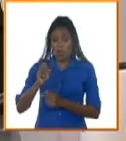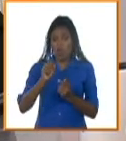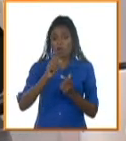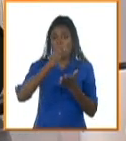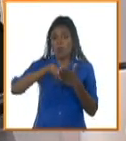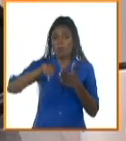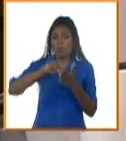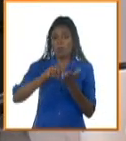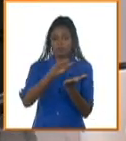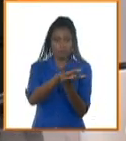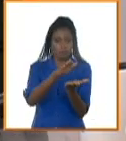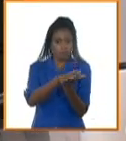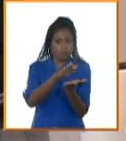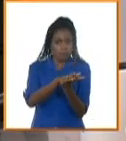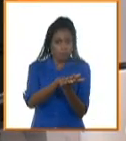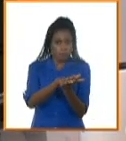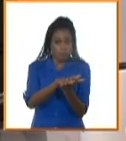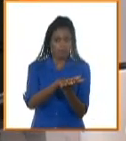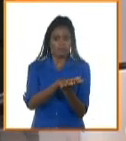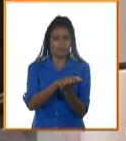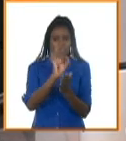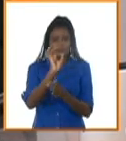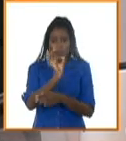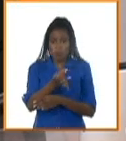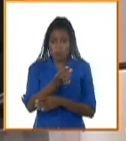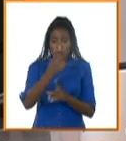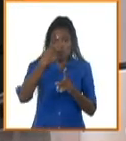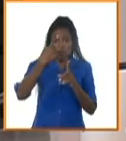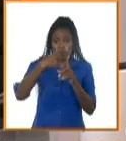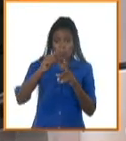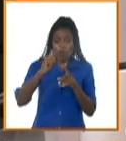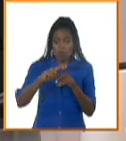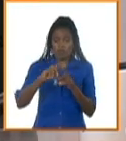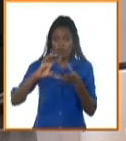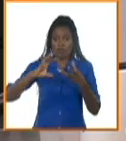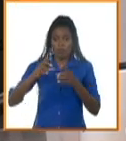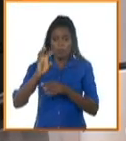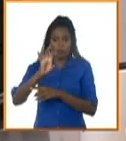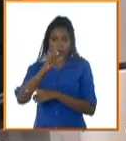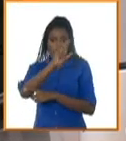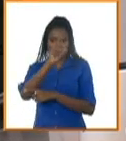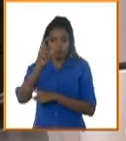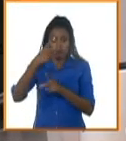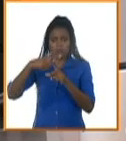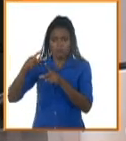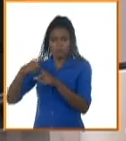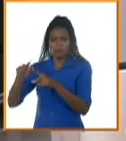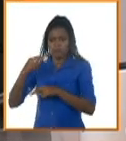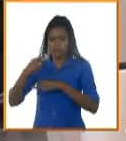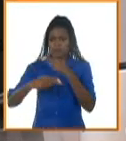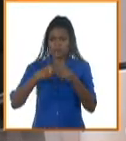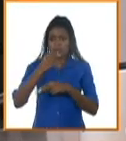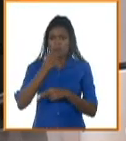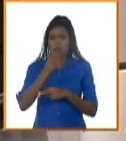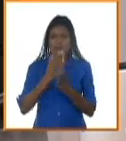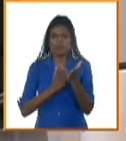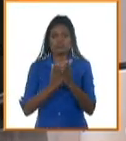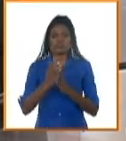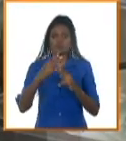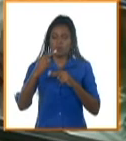donde también hay pues otra de las instituciones bancarias cubanas ejemplo de cosas que se hacen y se pueden seguir